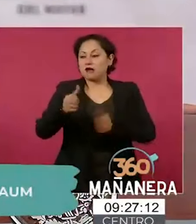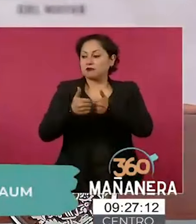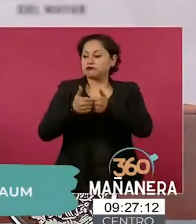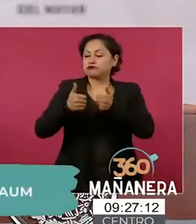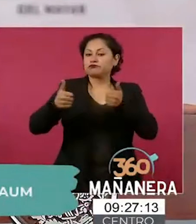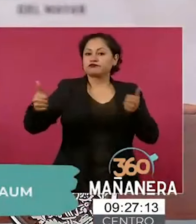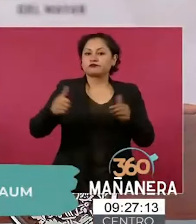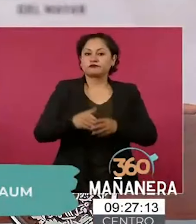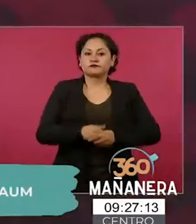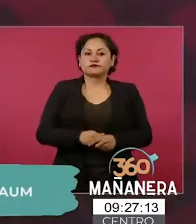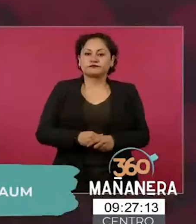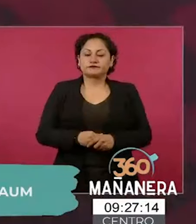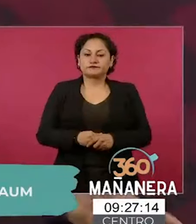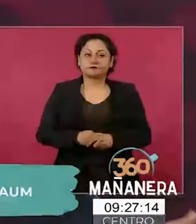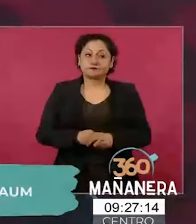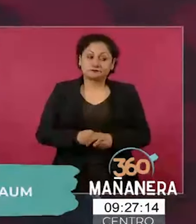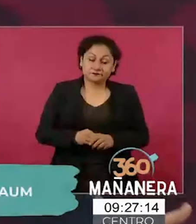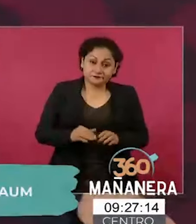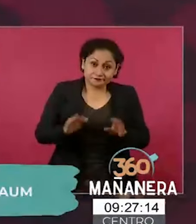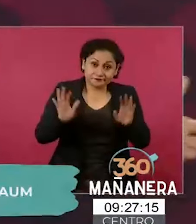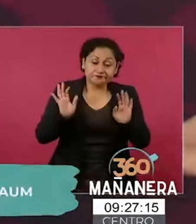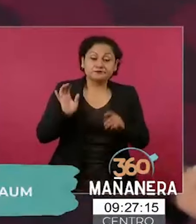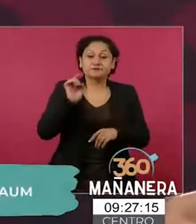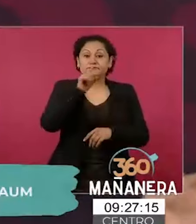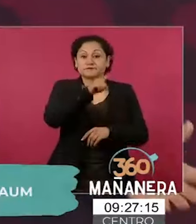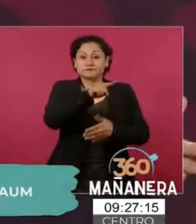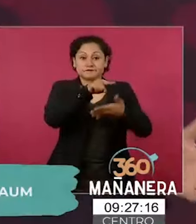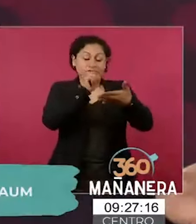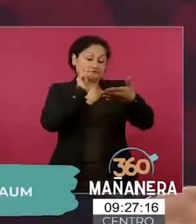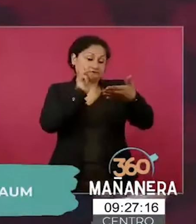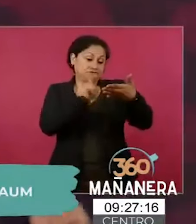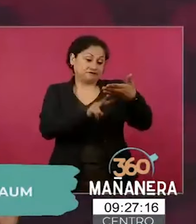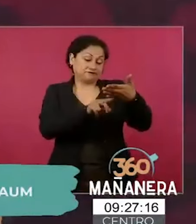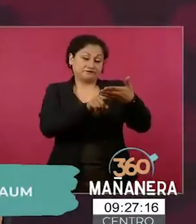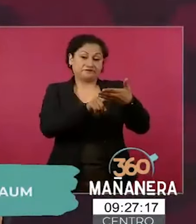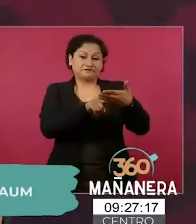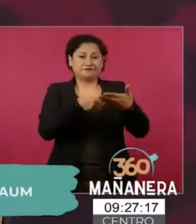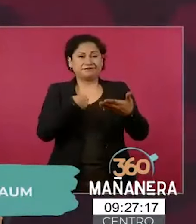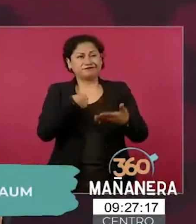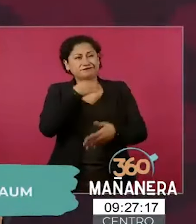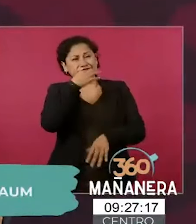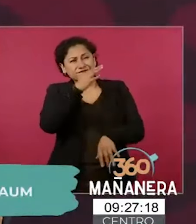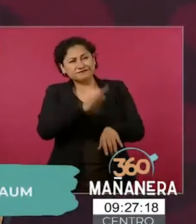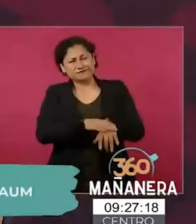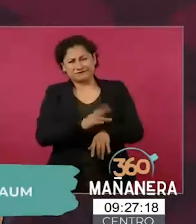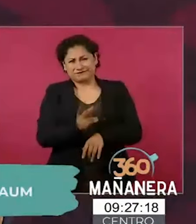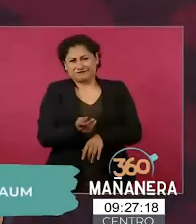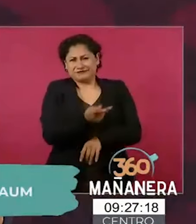quién Y por qué les preocupa tanto si